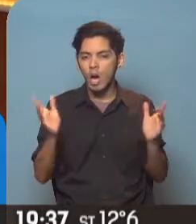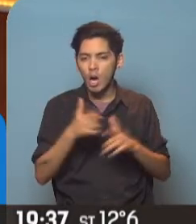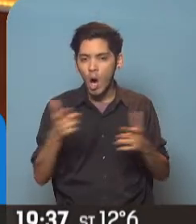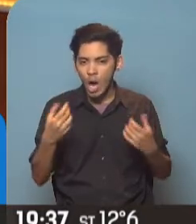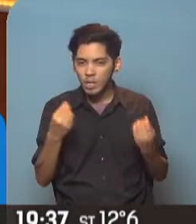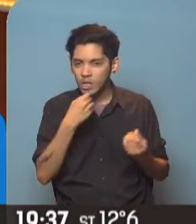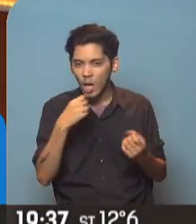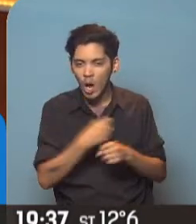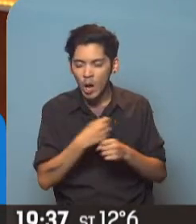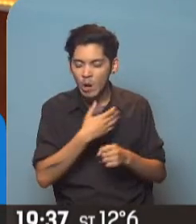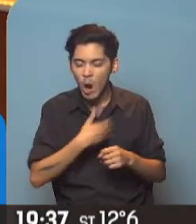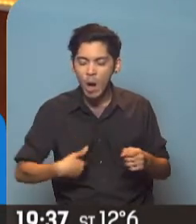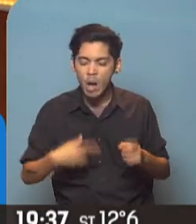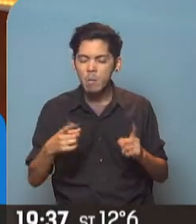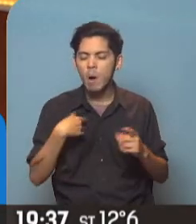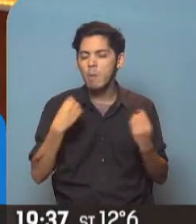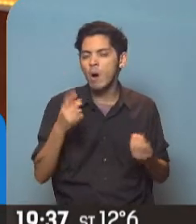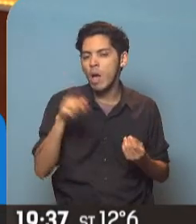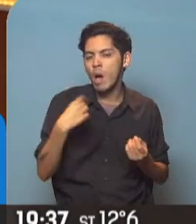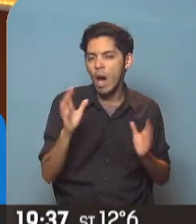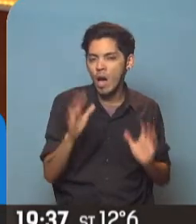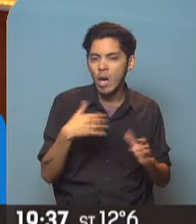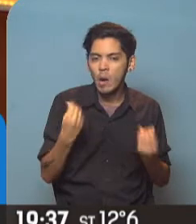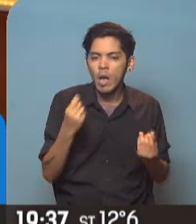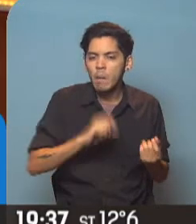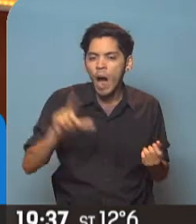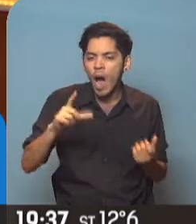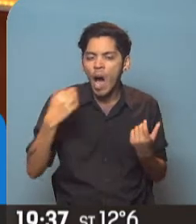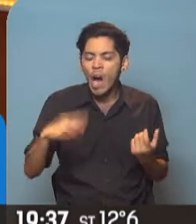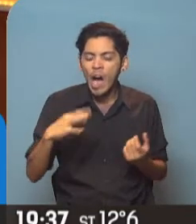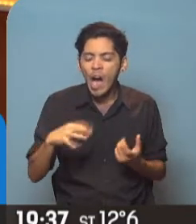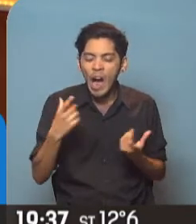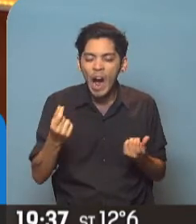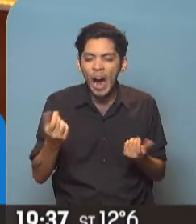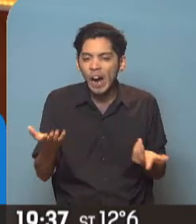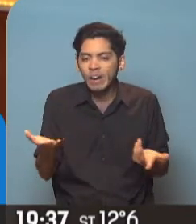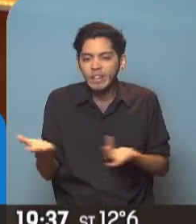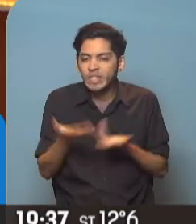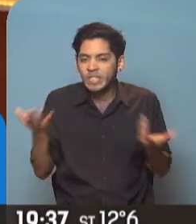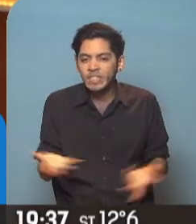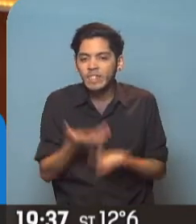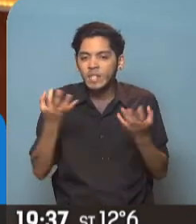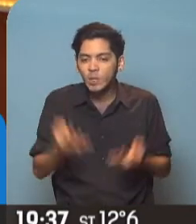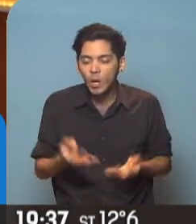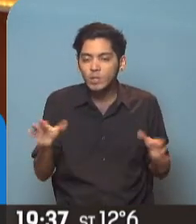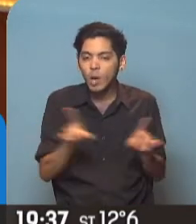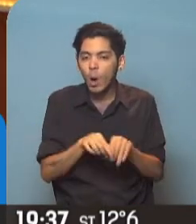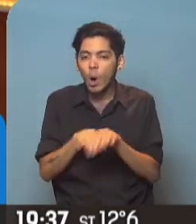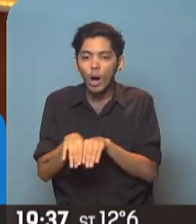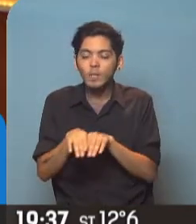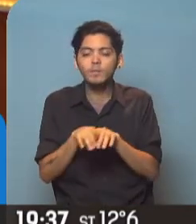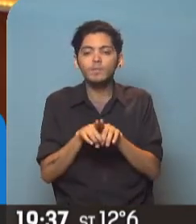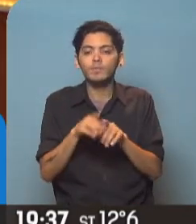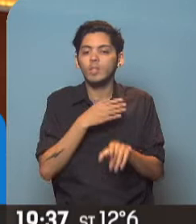no como que audiencia porque están más caro de lo que realmente vale y justo coincide con el precio que el gobierno está poniendo